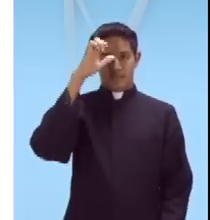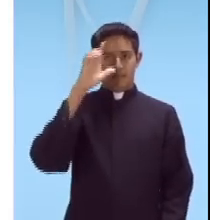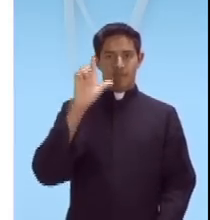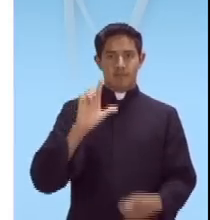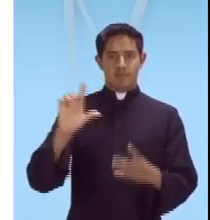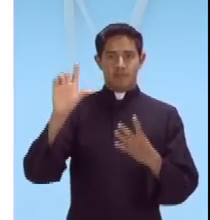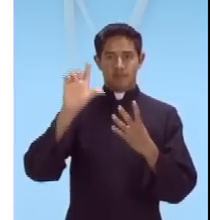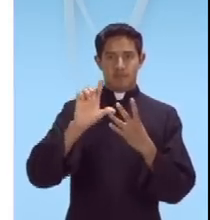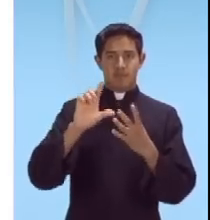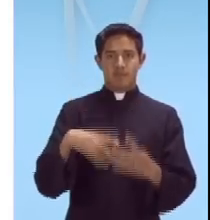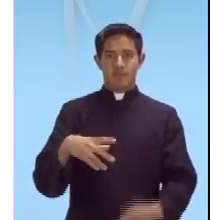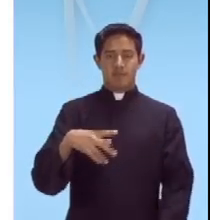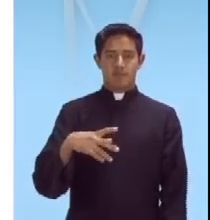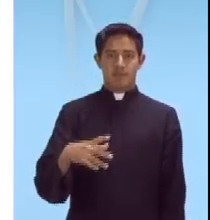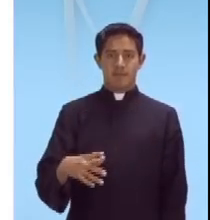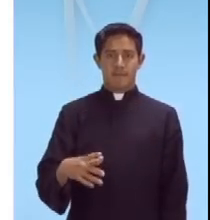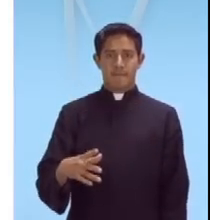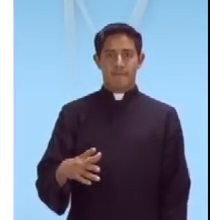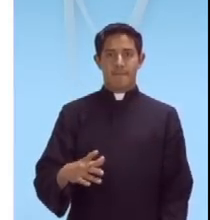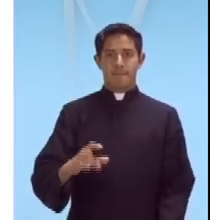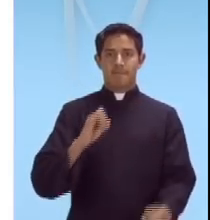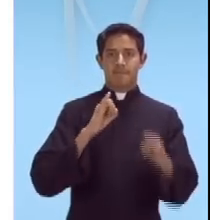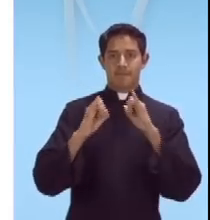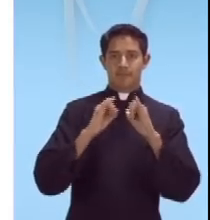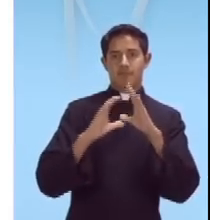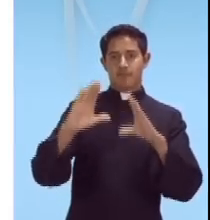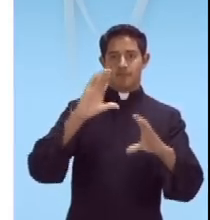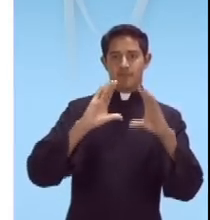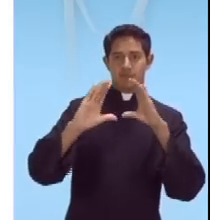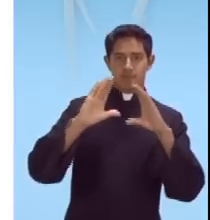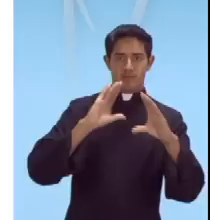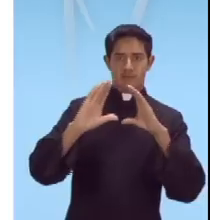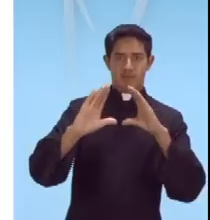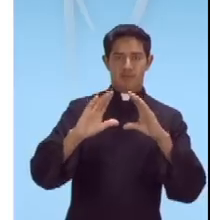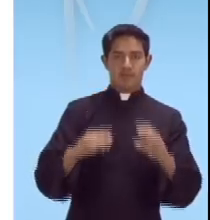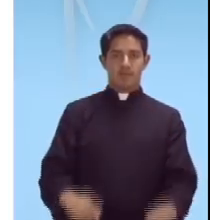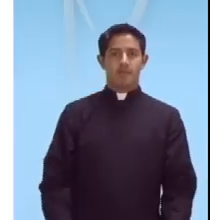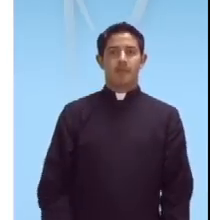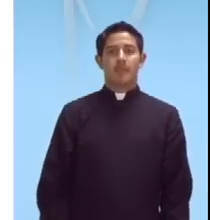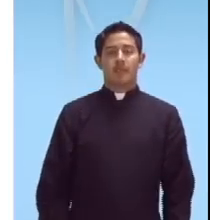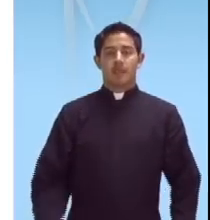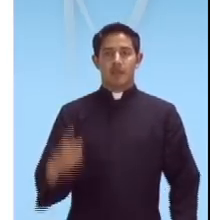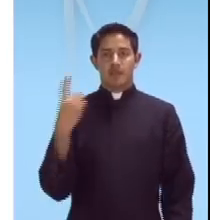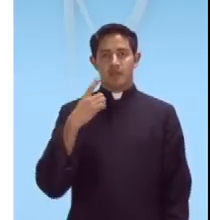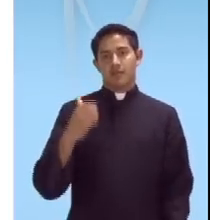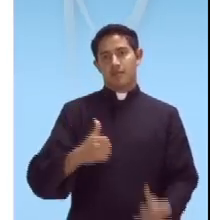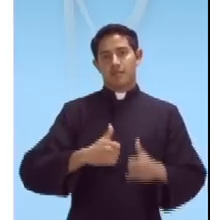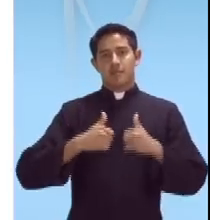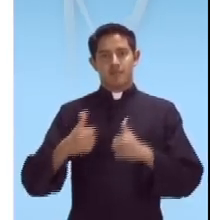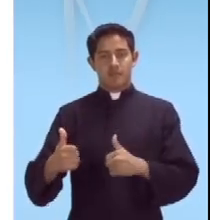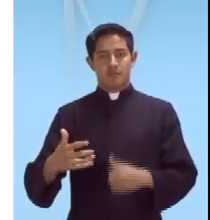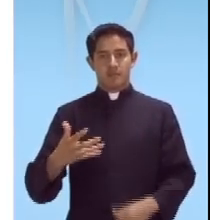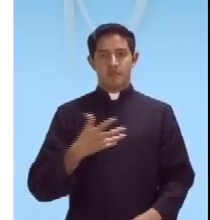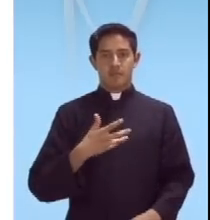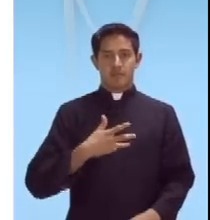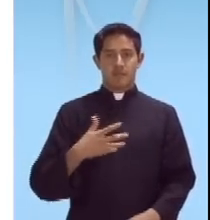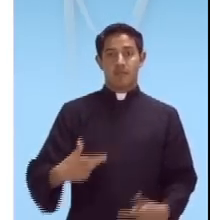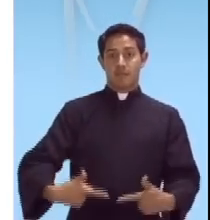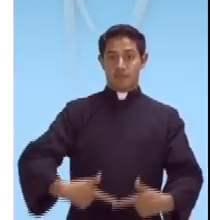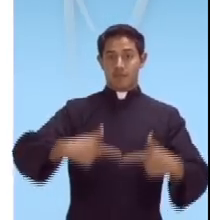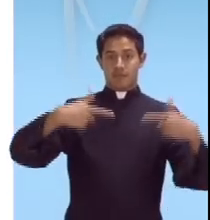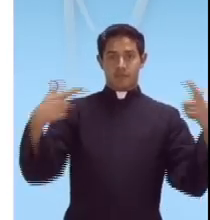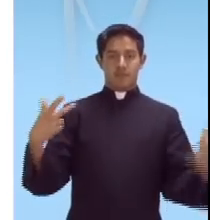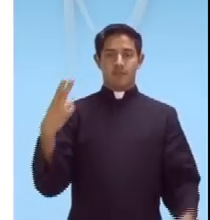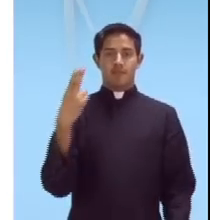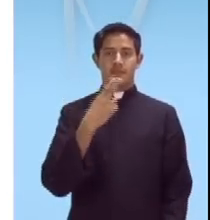informado y nos ha comunicado que los apóstoles tuvieron esa gran necesidad de dirigirse